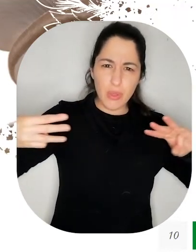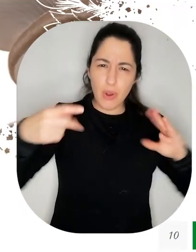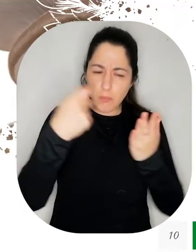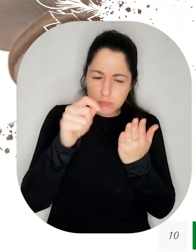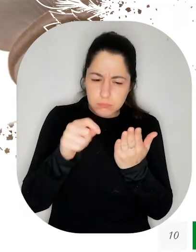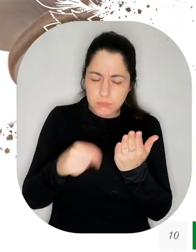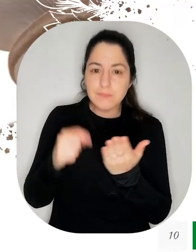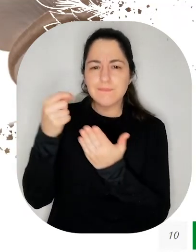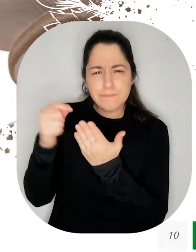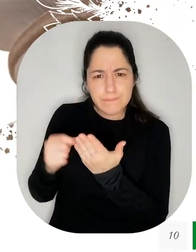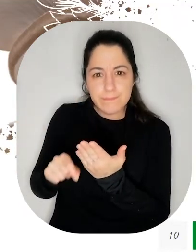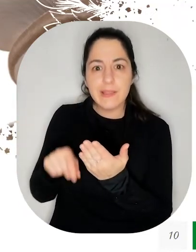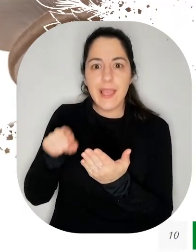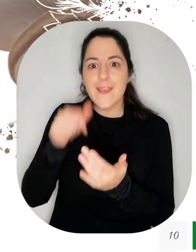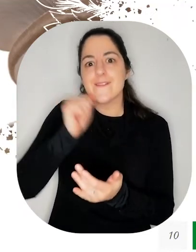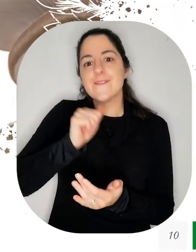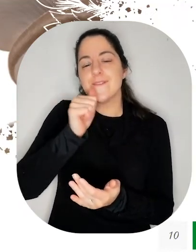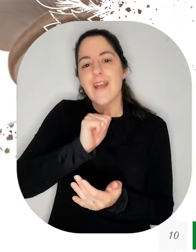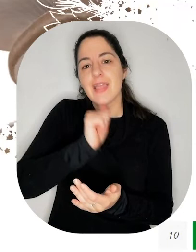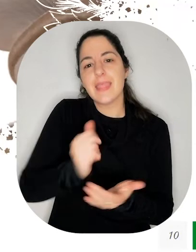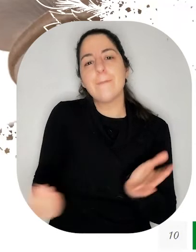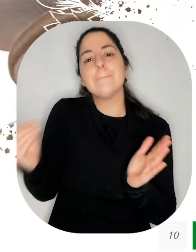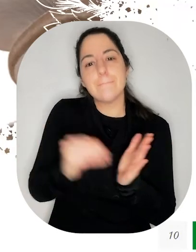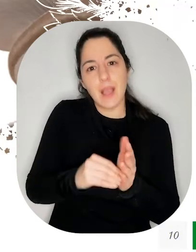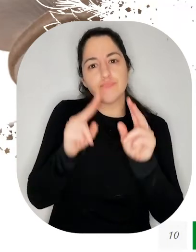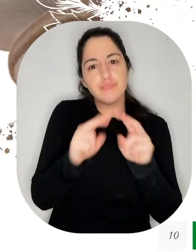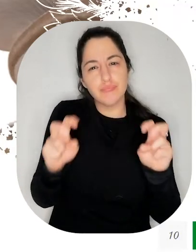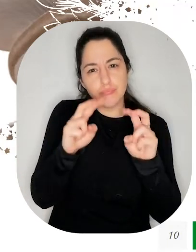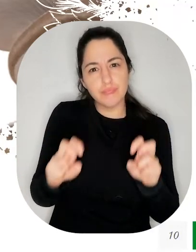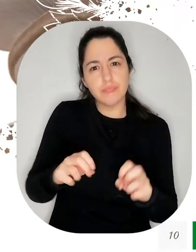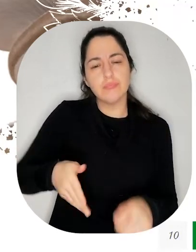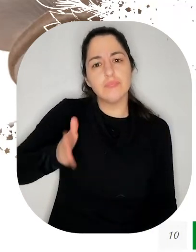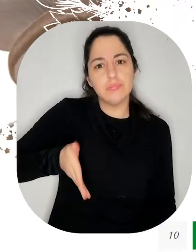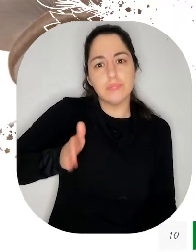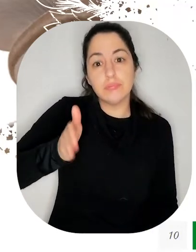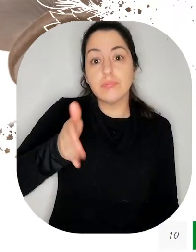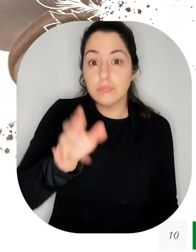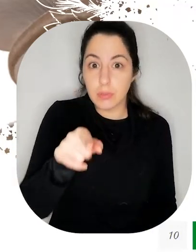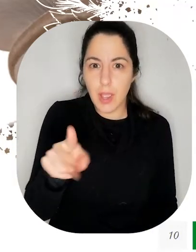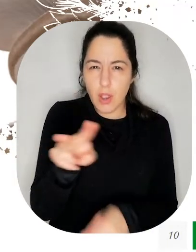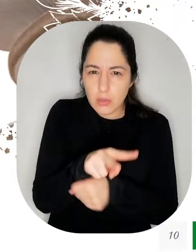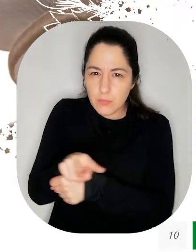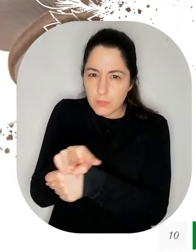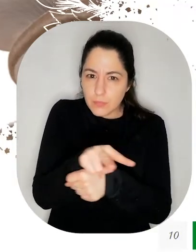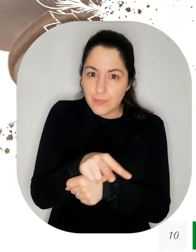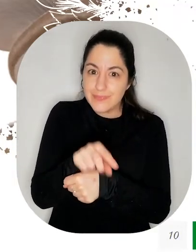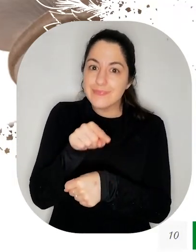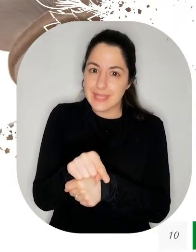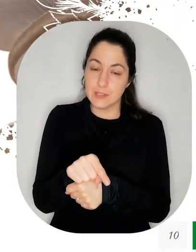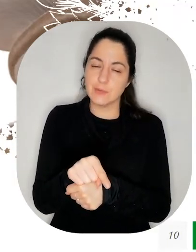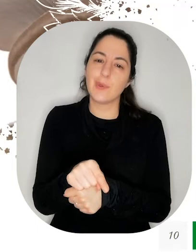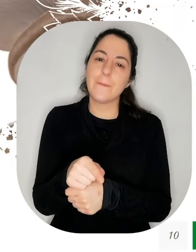tipo de diseño experimental, eh, una revisión sistemática, que es lo que observa cómo están estos estudios controlados,